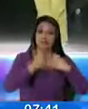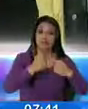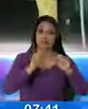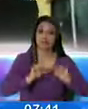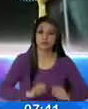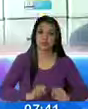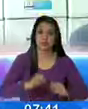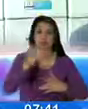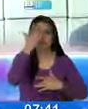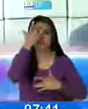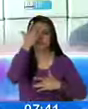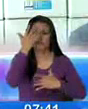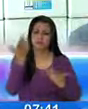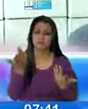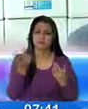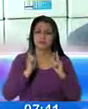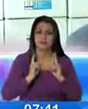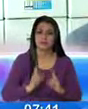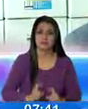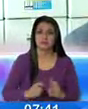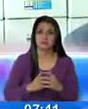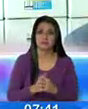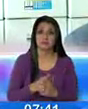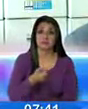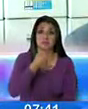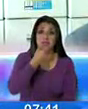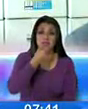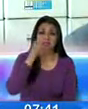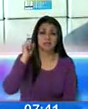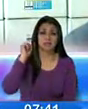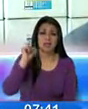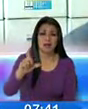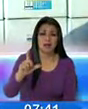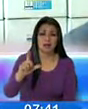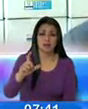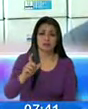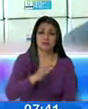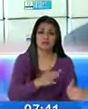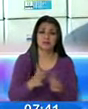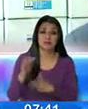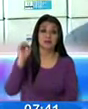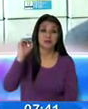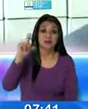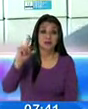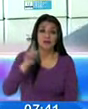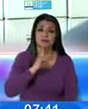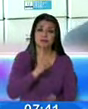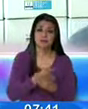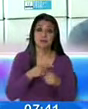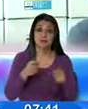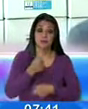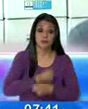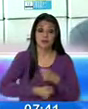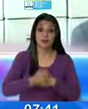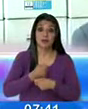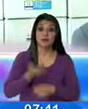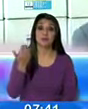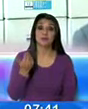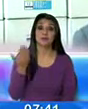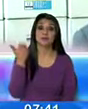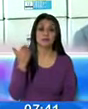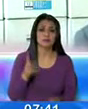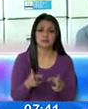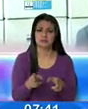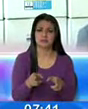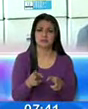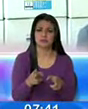catastróficas y graves. Porque la medicina oncológica tiene un costo elevado, sus tratamientos, sus medicinas. Sin embargo, el año anterior Igualmente